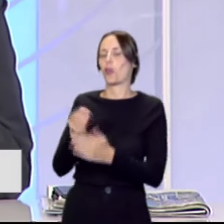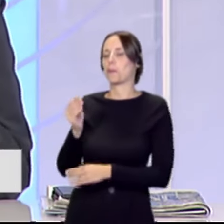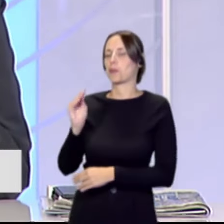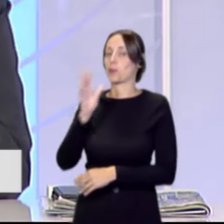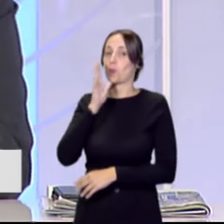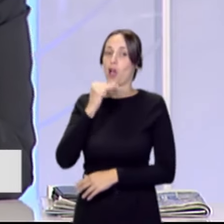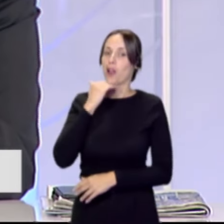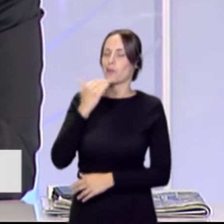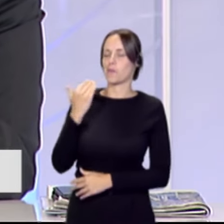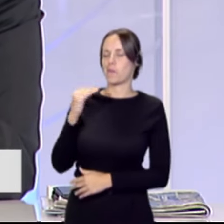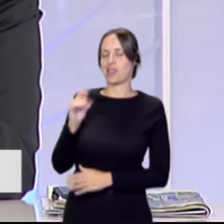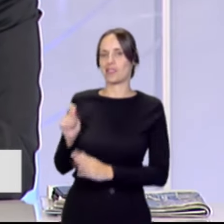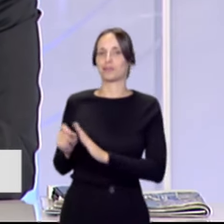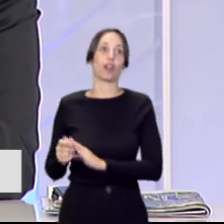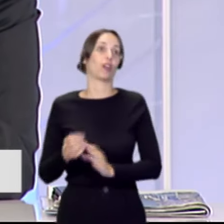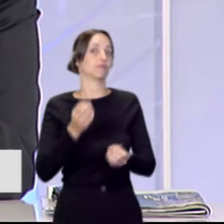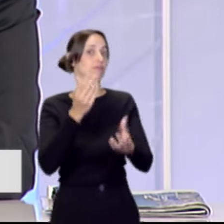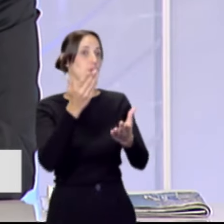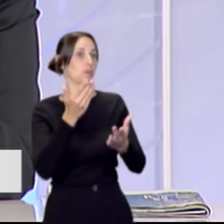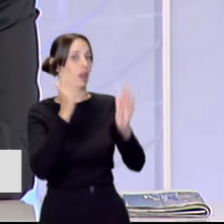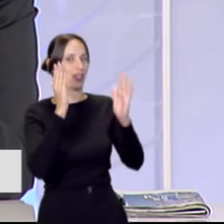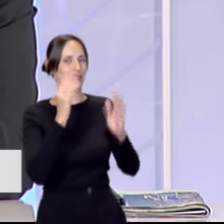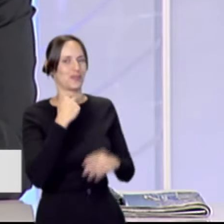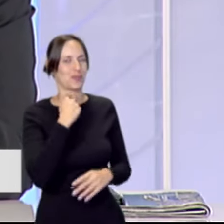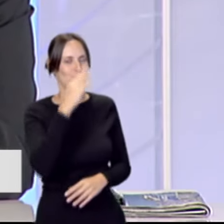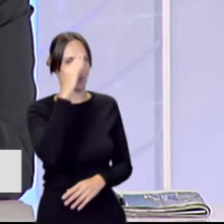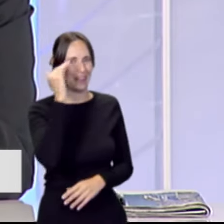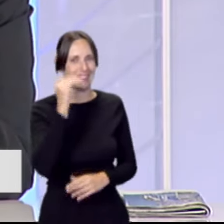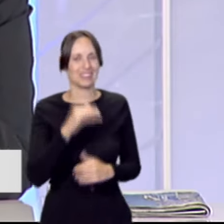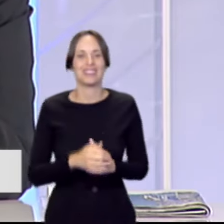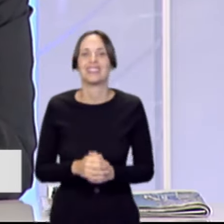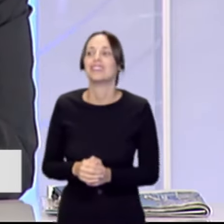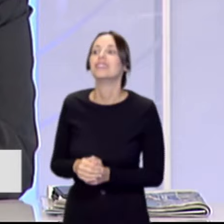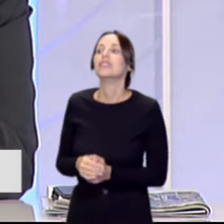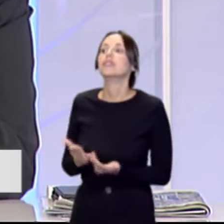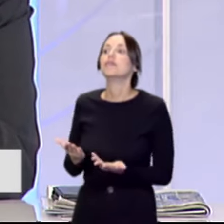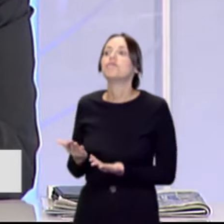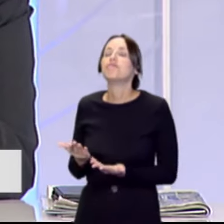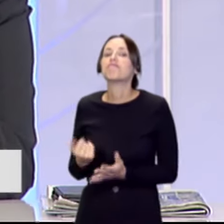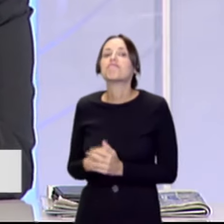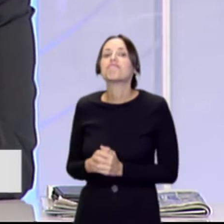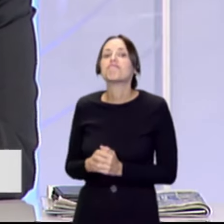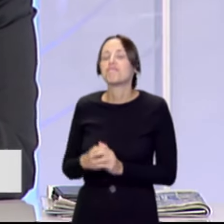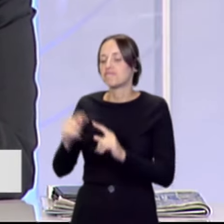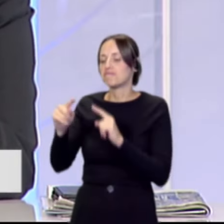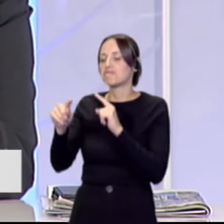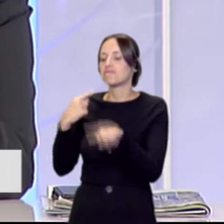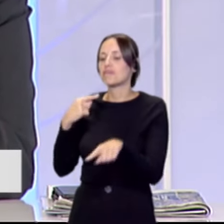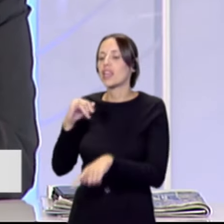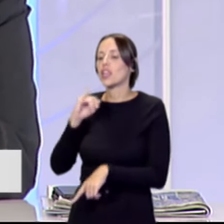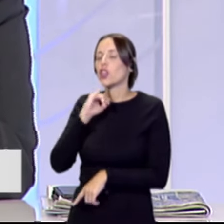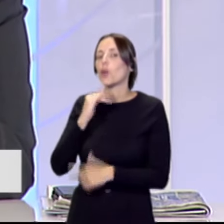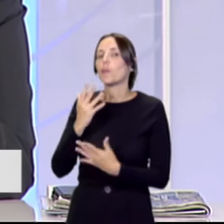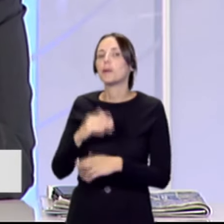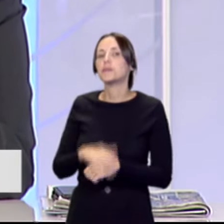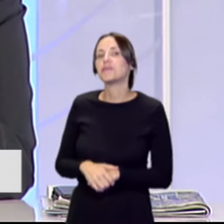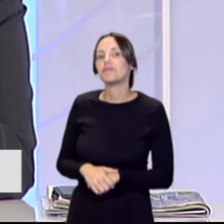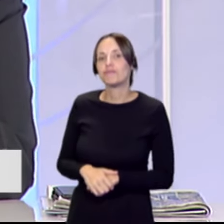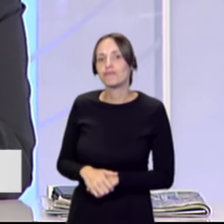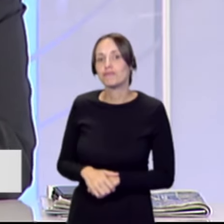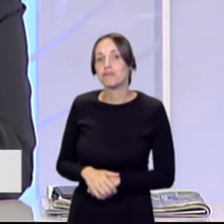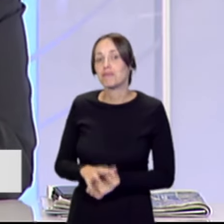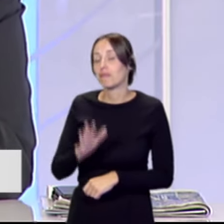esta historia, ¿no? Bienvenido. ¿En qué idioma se nos va a transmitir el mensaje? Está claro que en